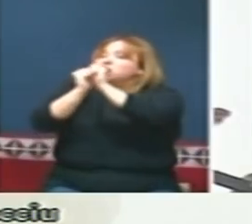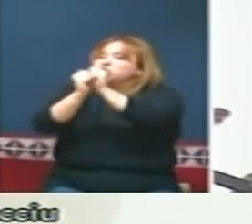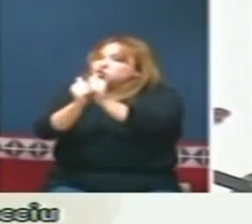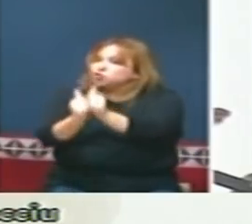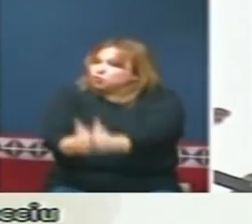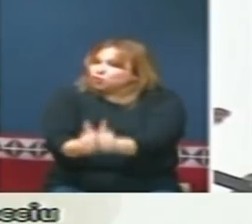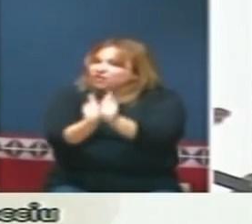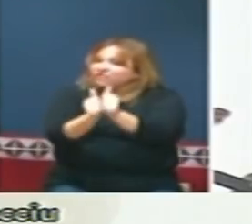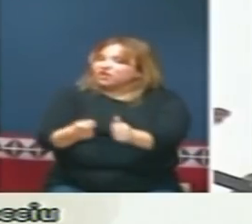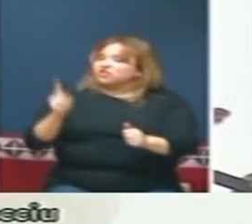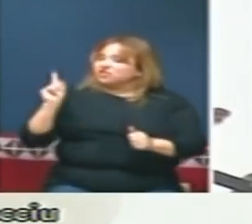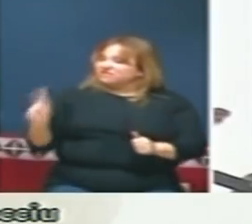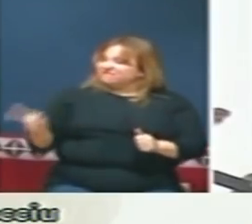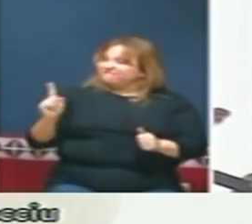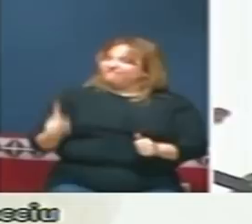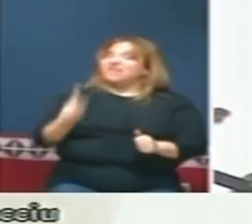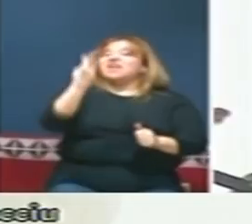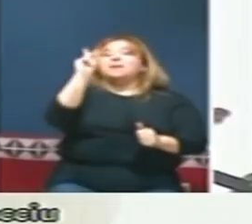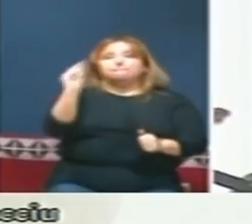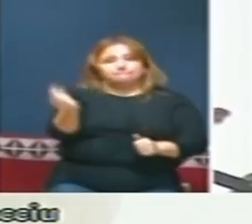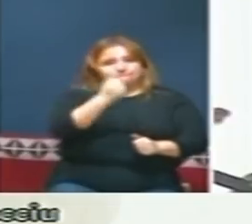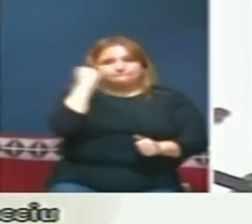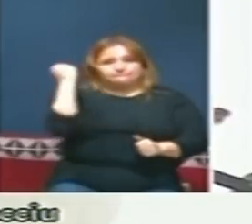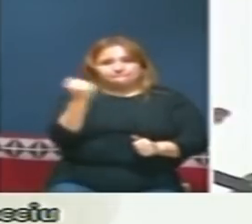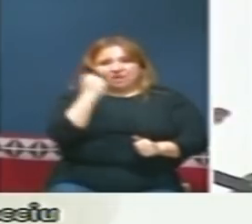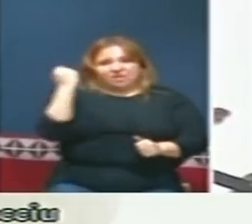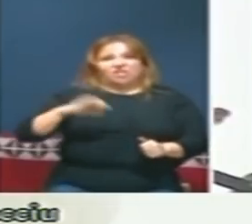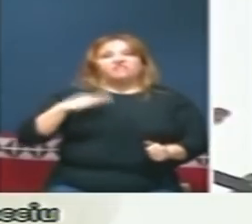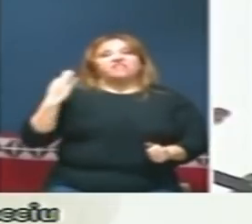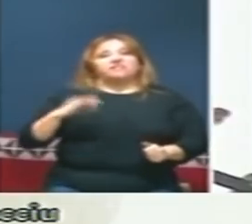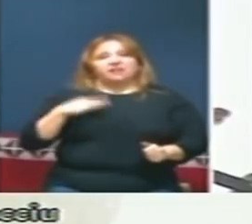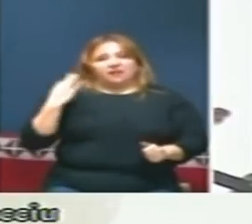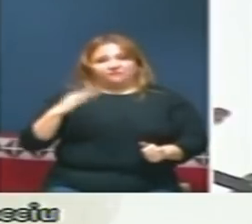las decisiones más importantes de la vida.